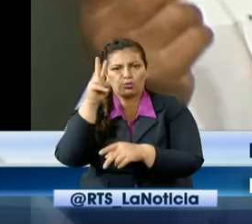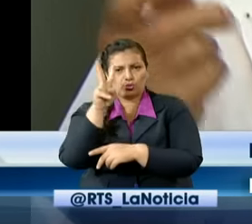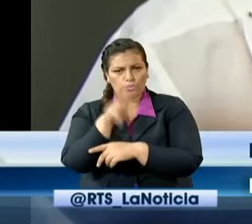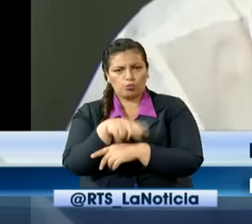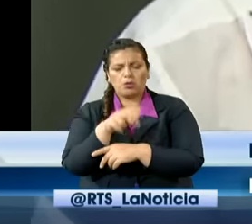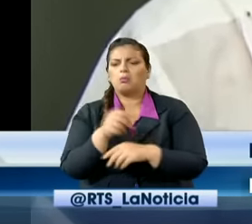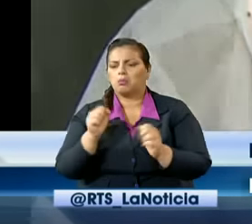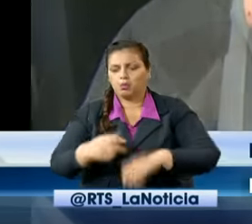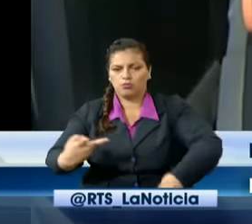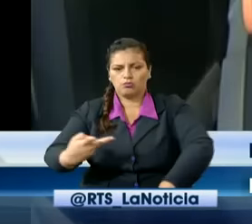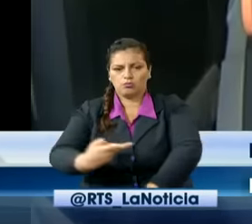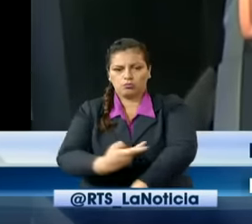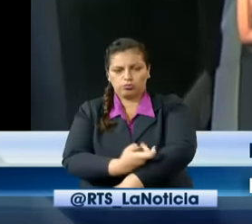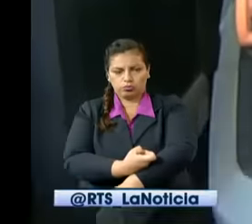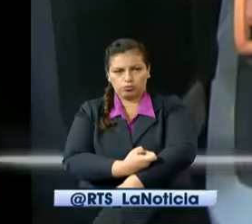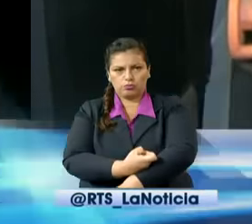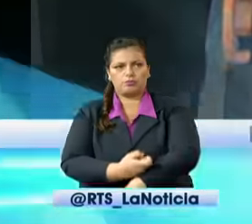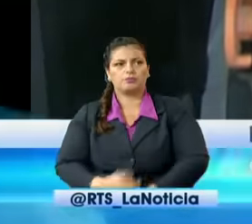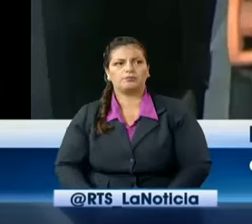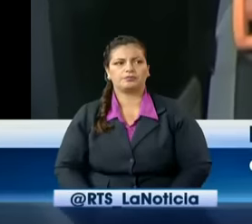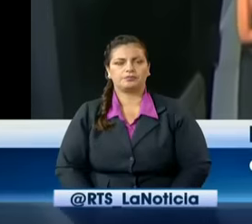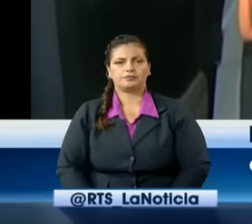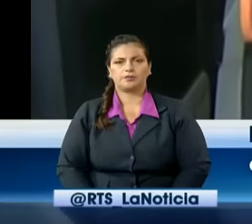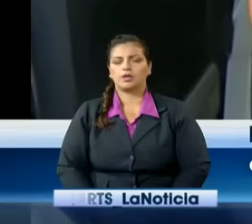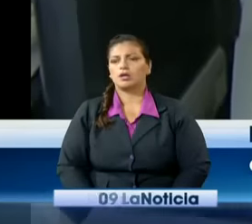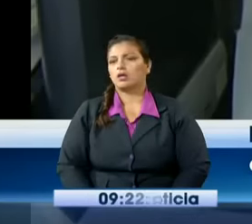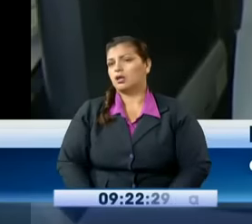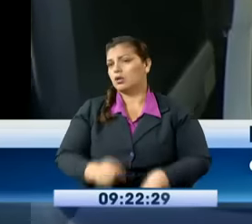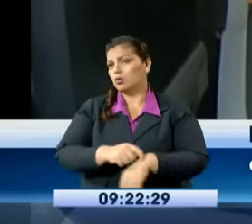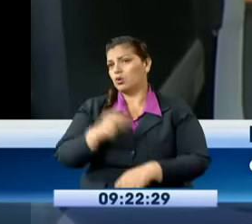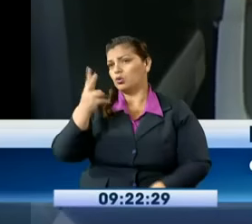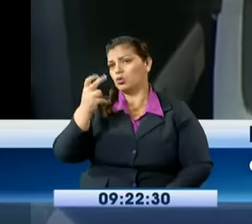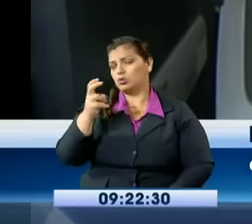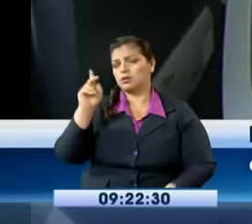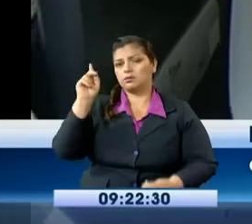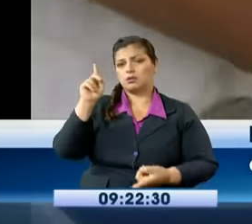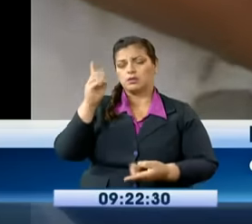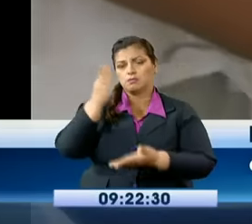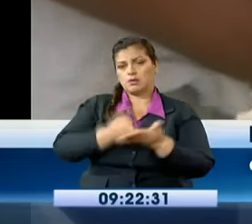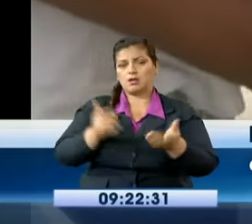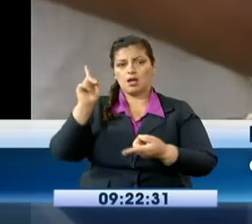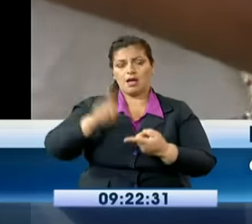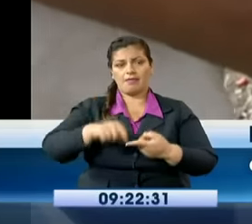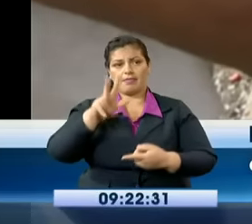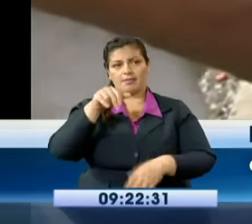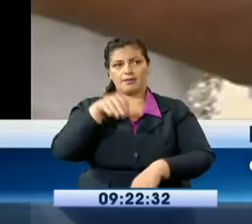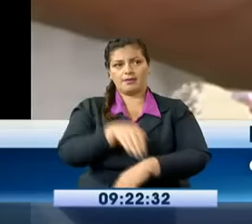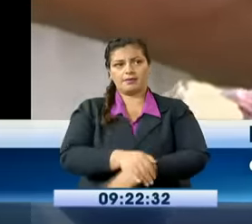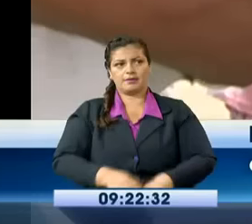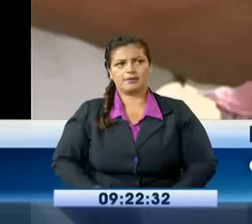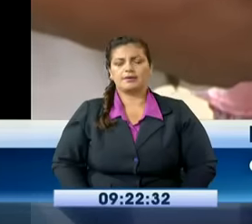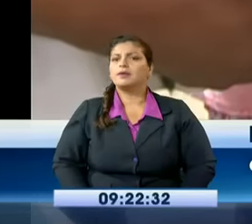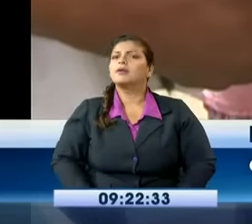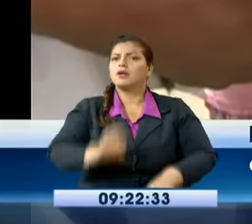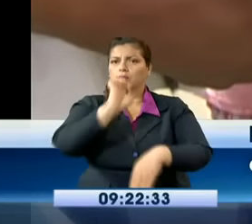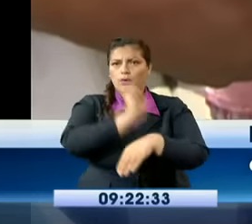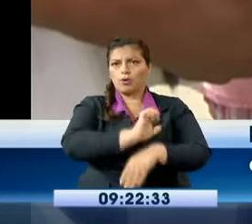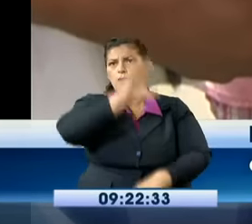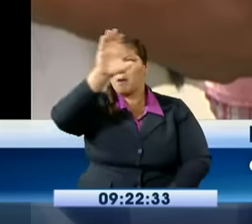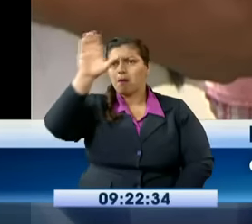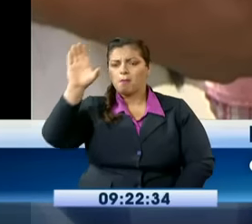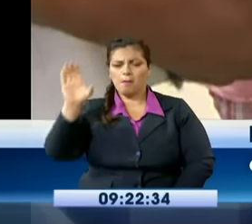3:30 de la tarde. Se prevé vacunar a cerca de 2.2 millones de mascotas en todo el territorio nacional. Las dosis